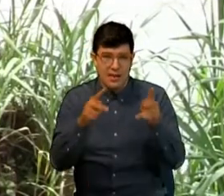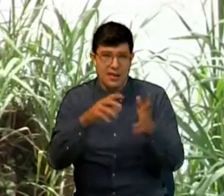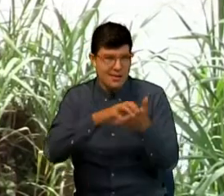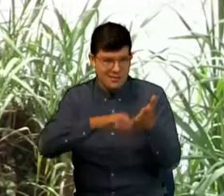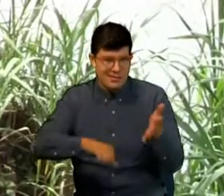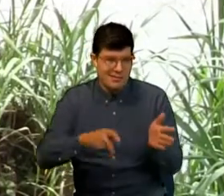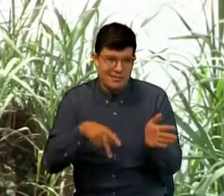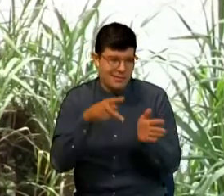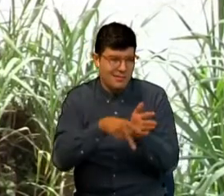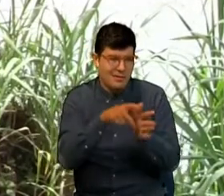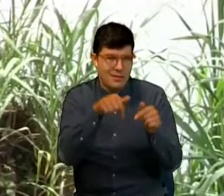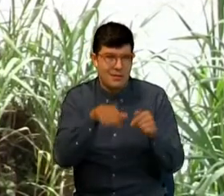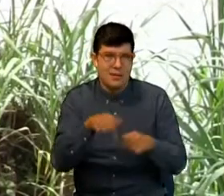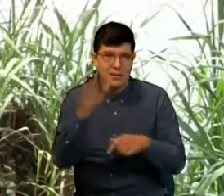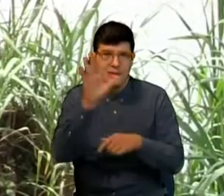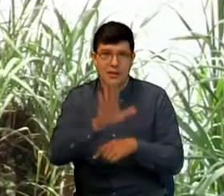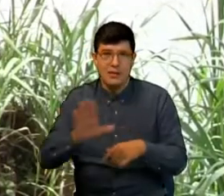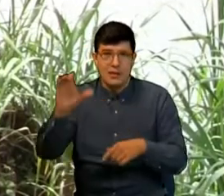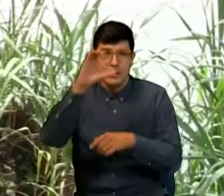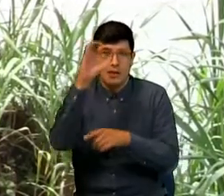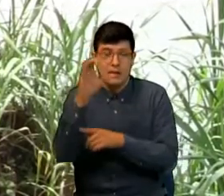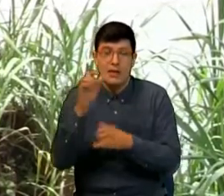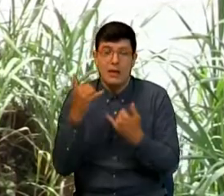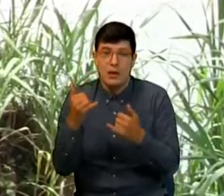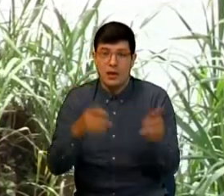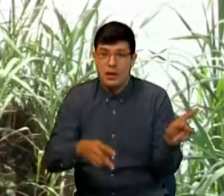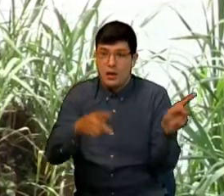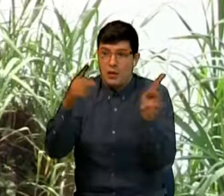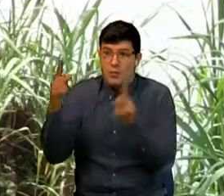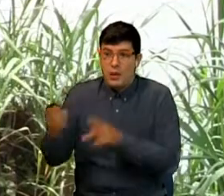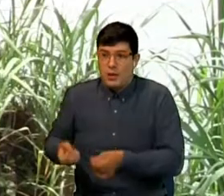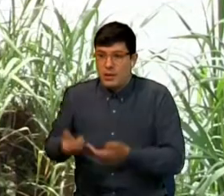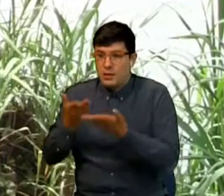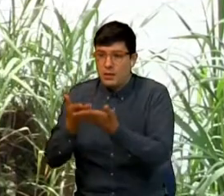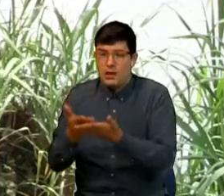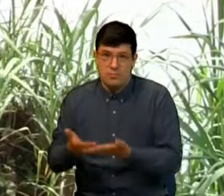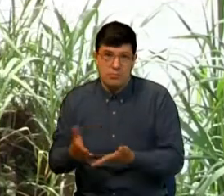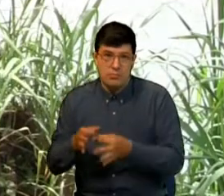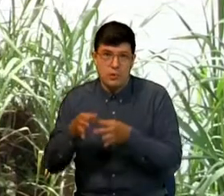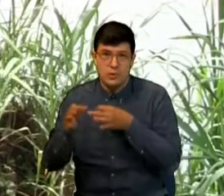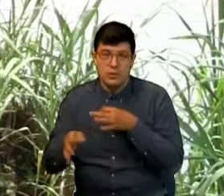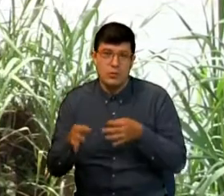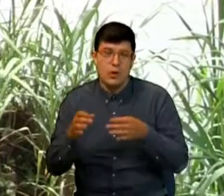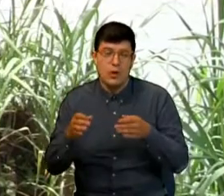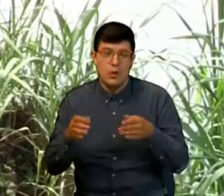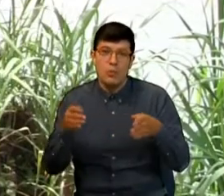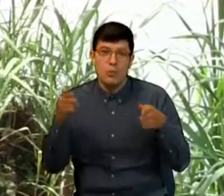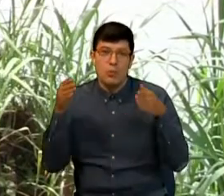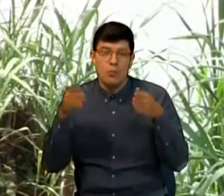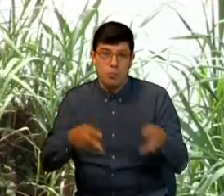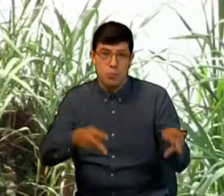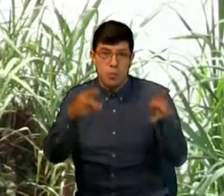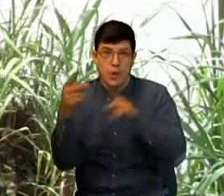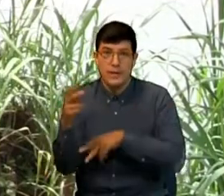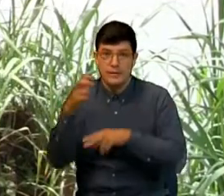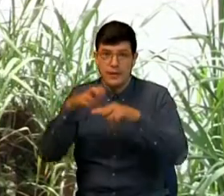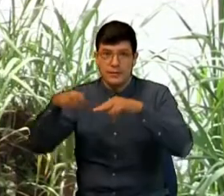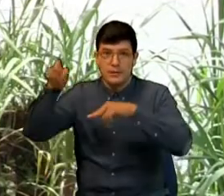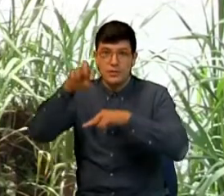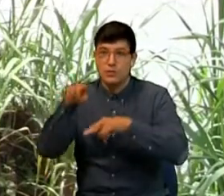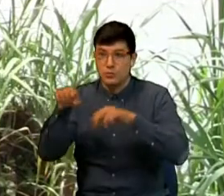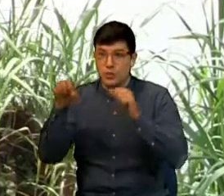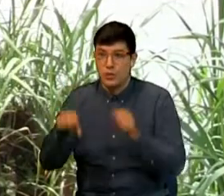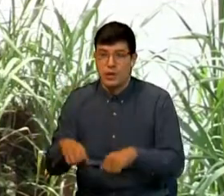de Ferrocarriles Nacionales de Colombia, el puente fue entregado en comodato al municipio de Puente Nacional para que se intercomunicara